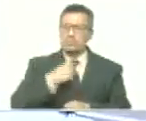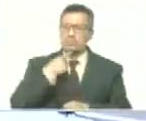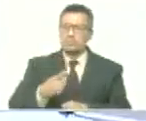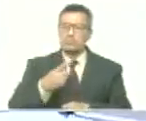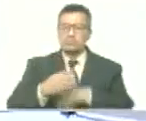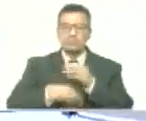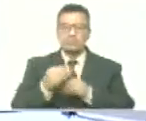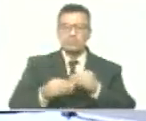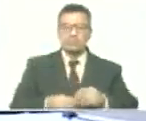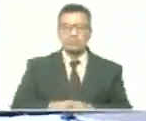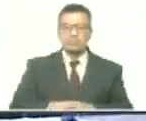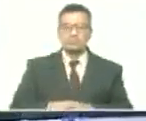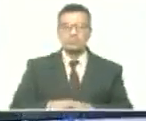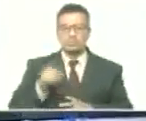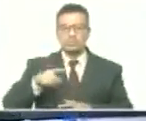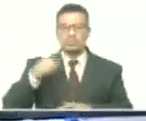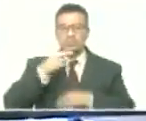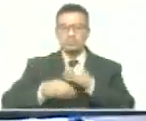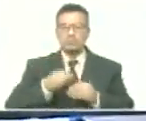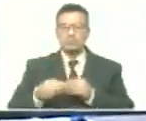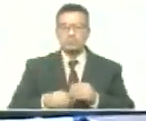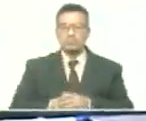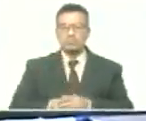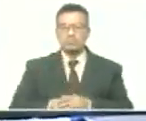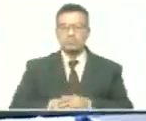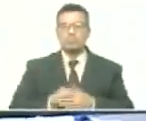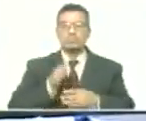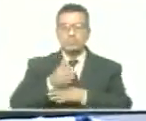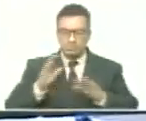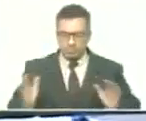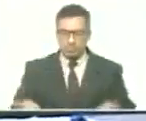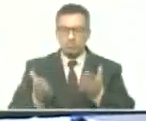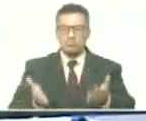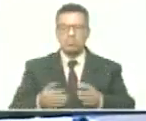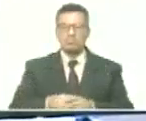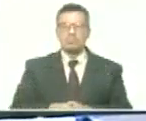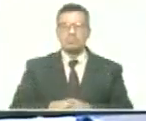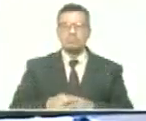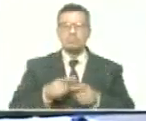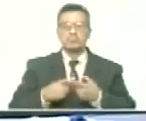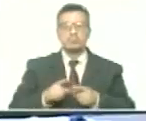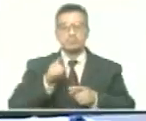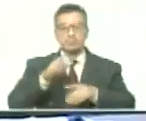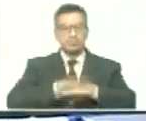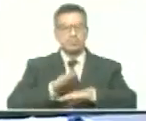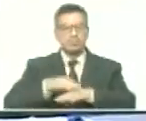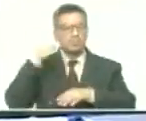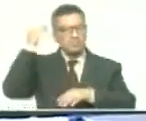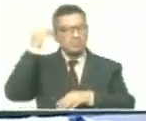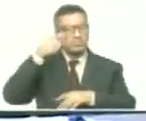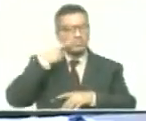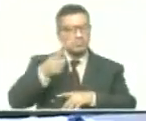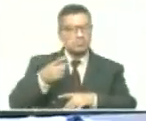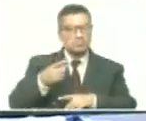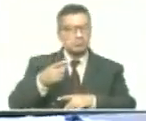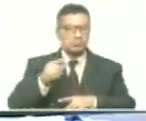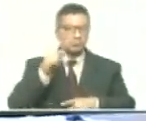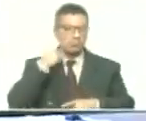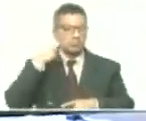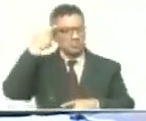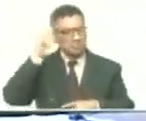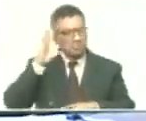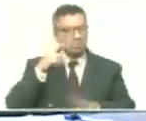hágale, hágale. Vamos para adelante. Pero si esto ocurre, yo pensando, estarán fanfarroneando, no, no